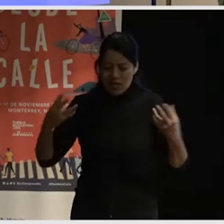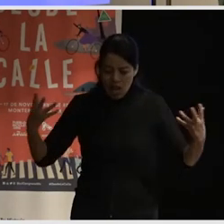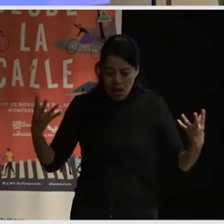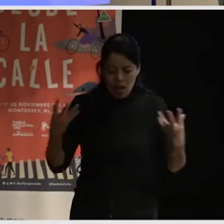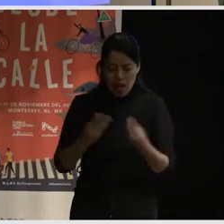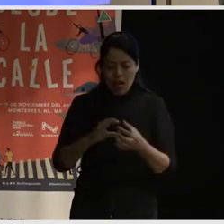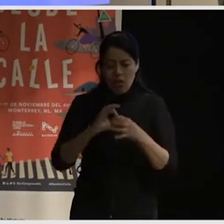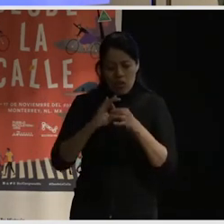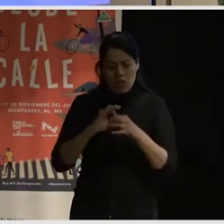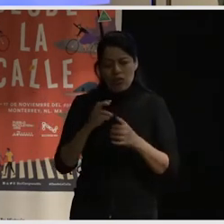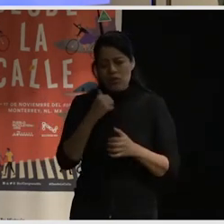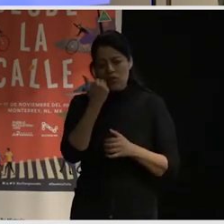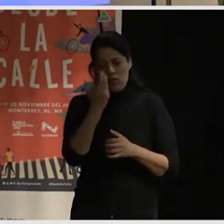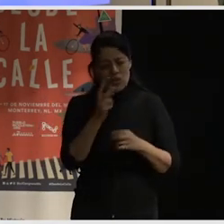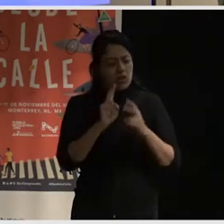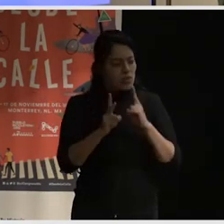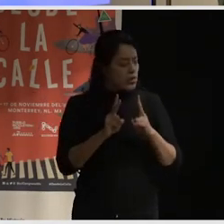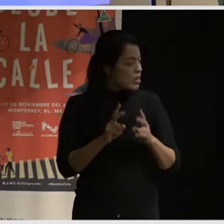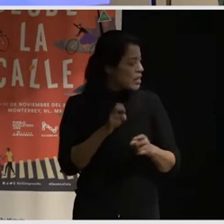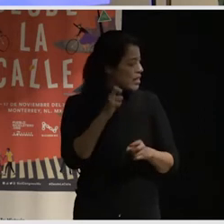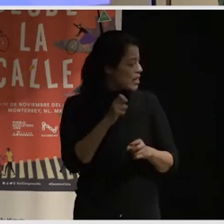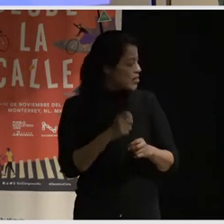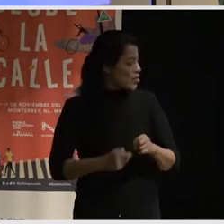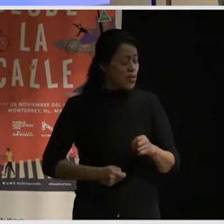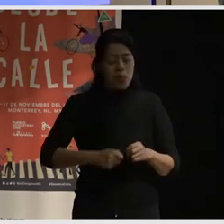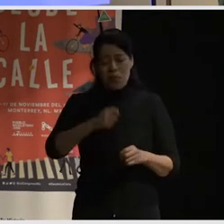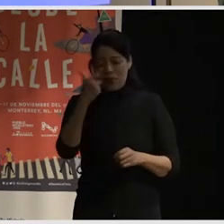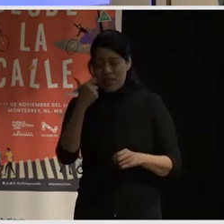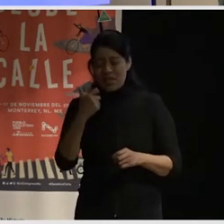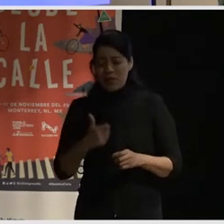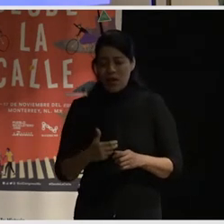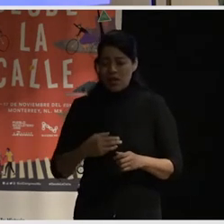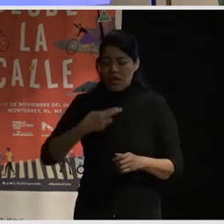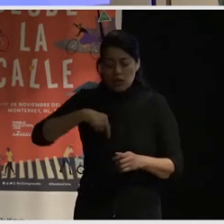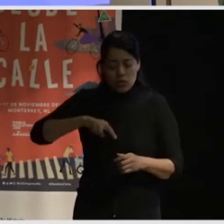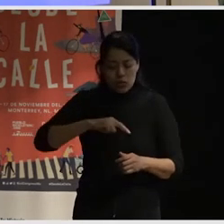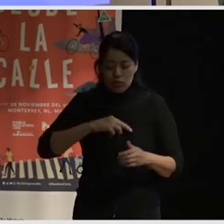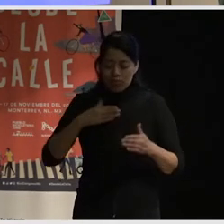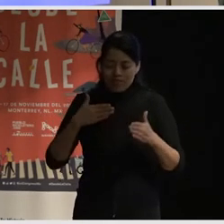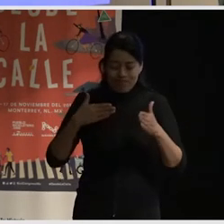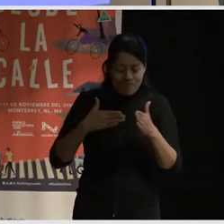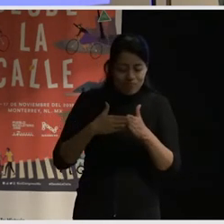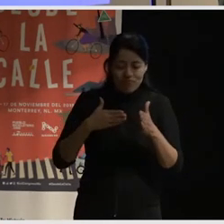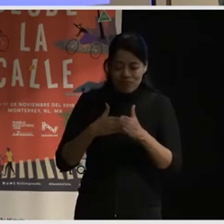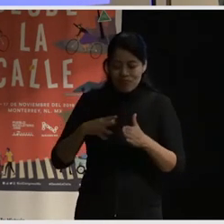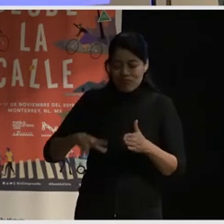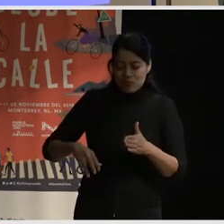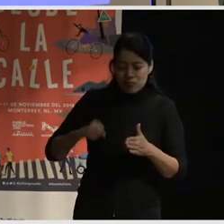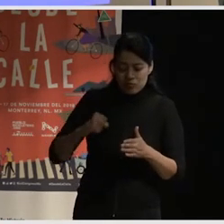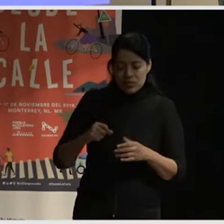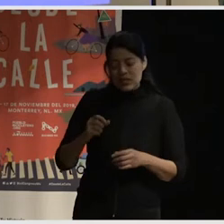nada más quería hablar como uno de los actores más principales con los que tenemos que estar lidiando luchando